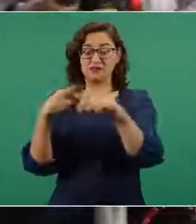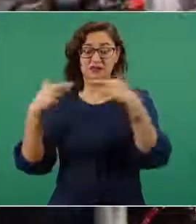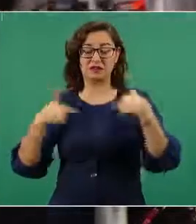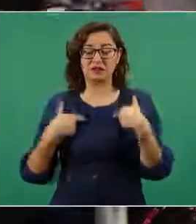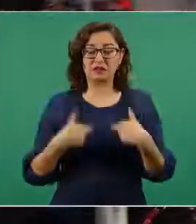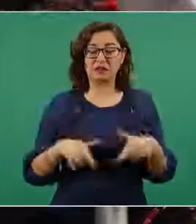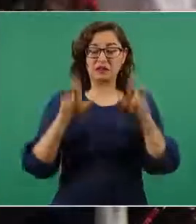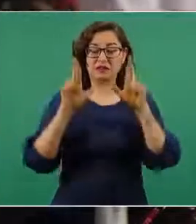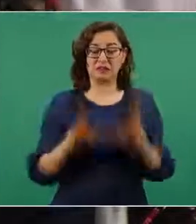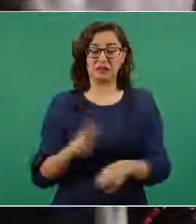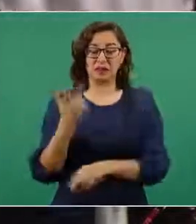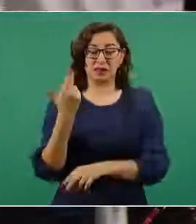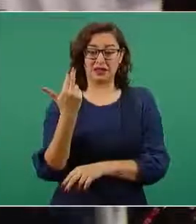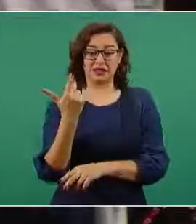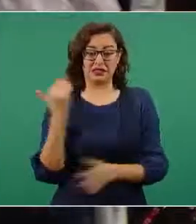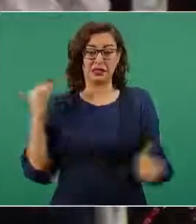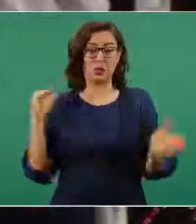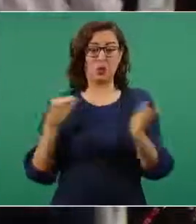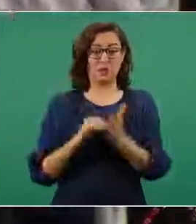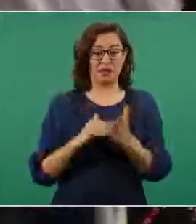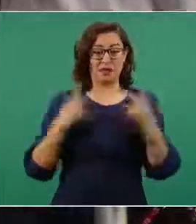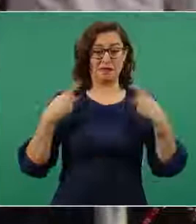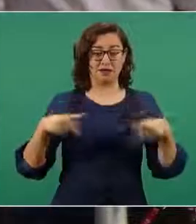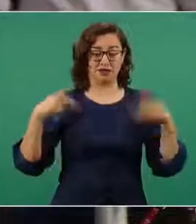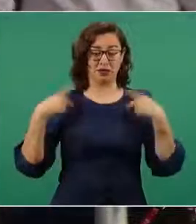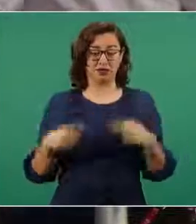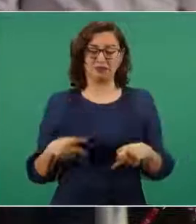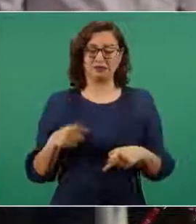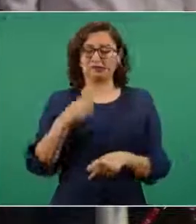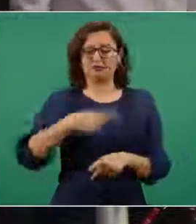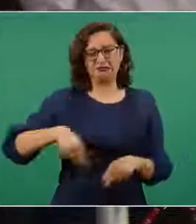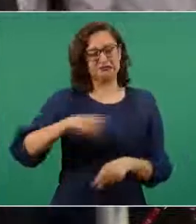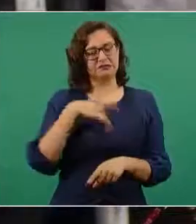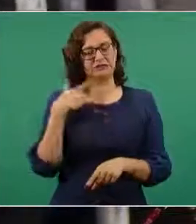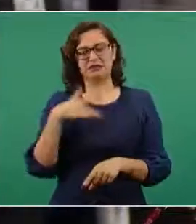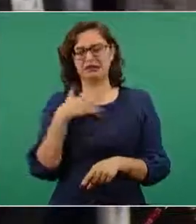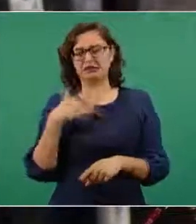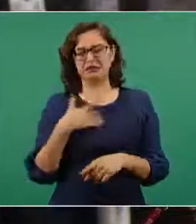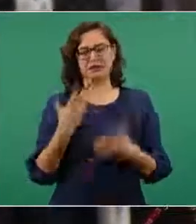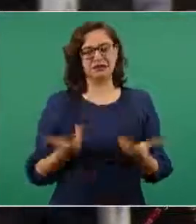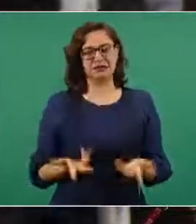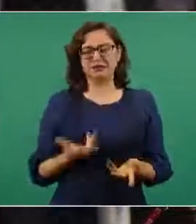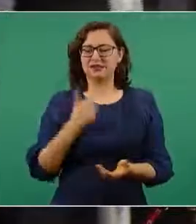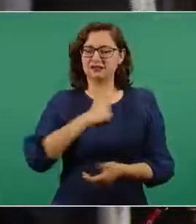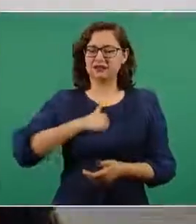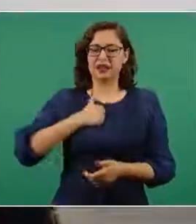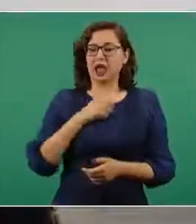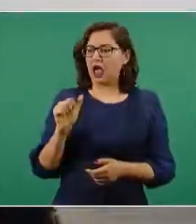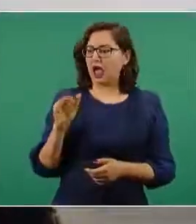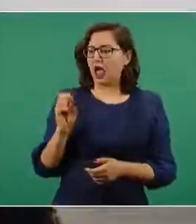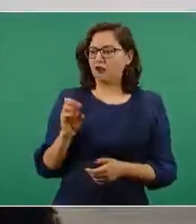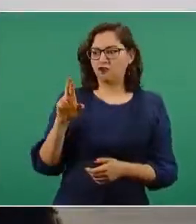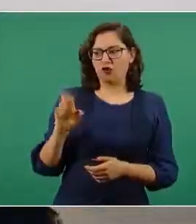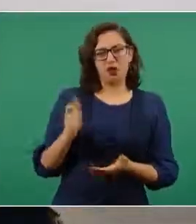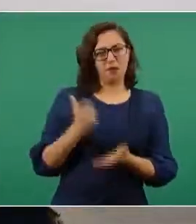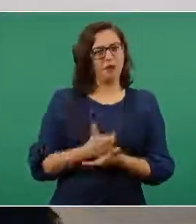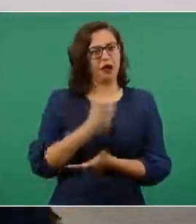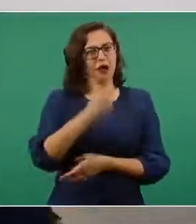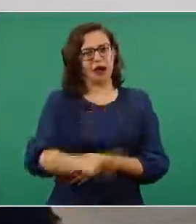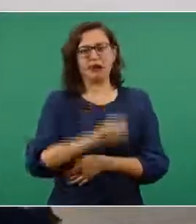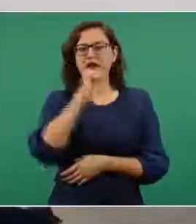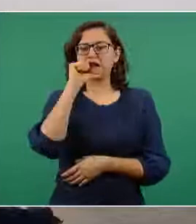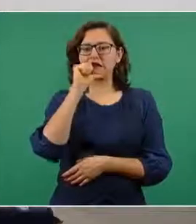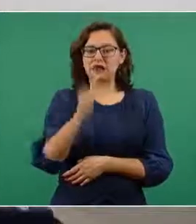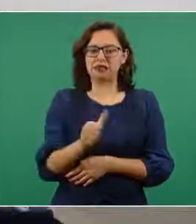25 mil jubilados. Entonces, esa es la parte que ellos más están discutiendo, que los Afores no se los quieren dar con lo que usted acaba de decir, lo que